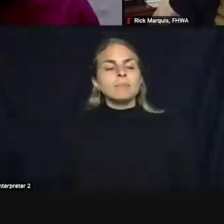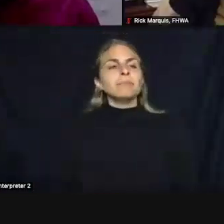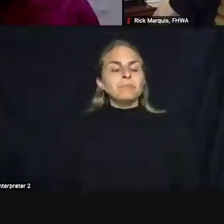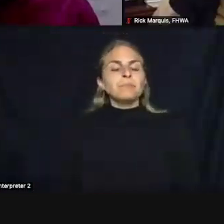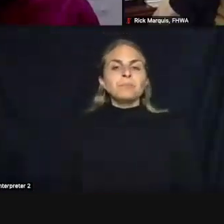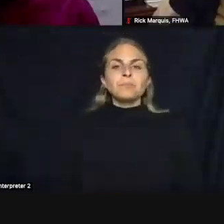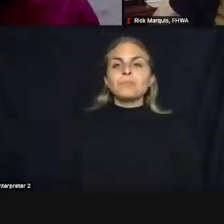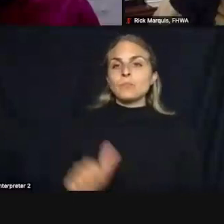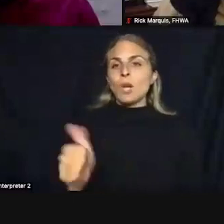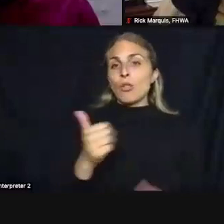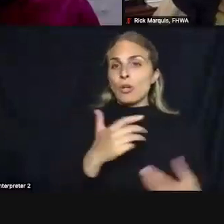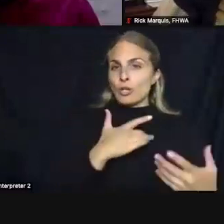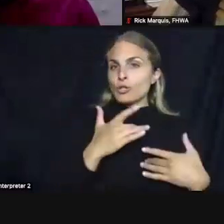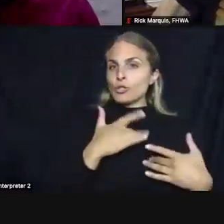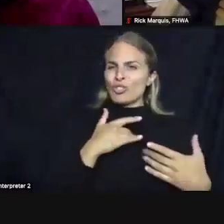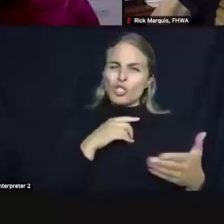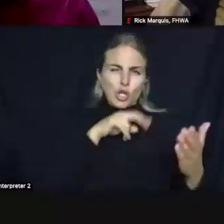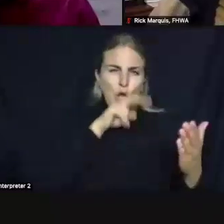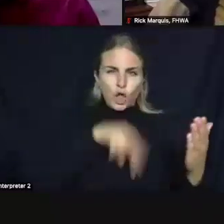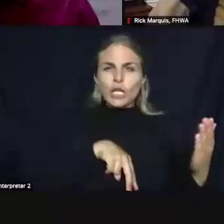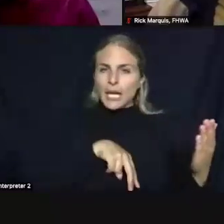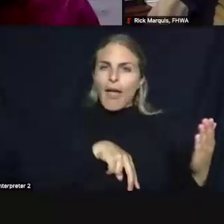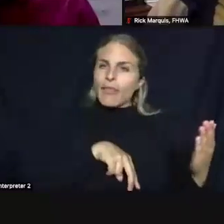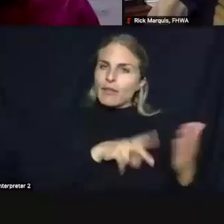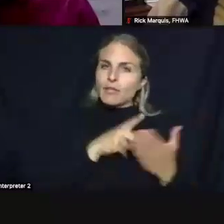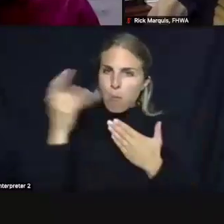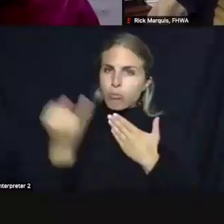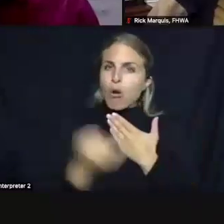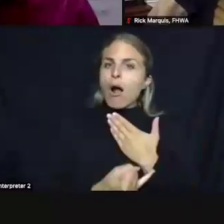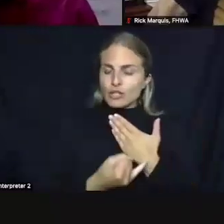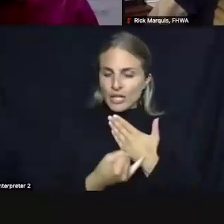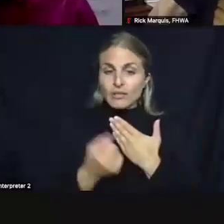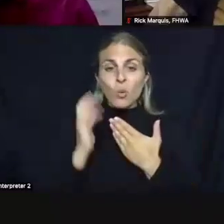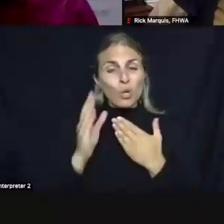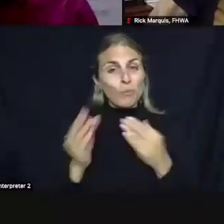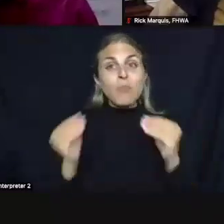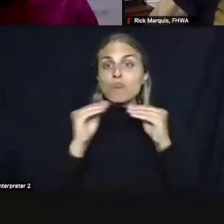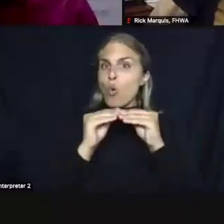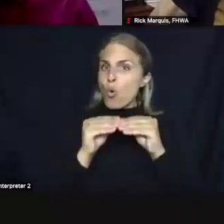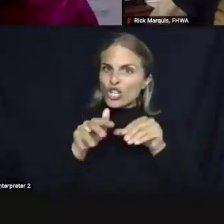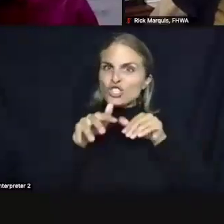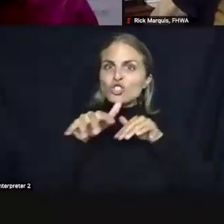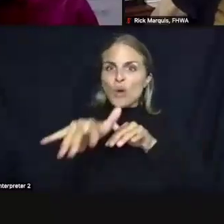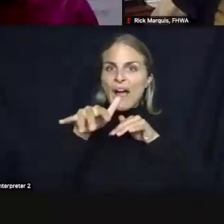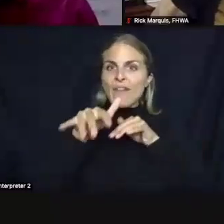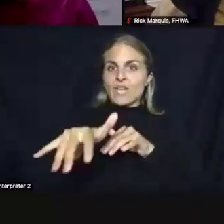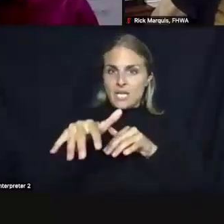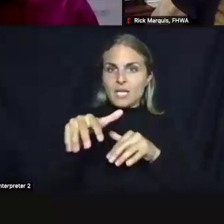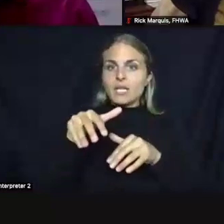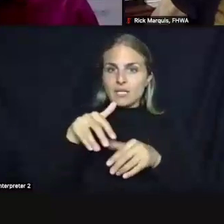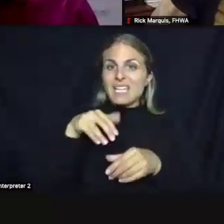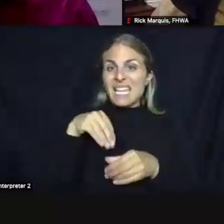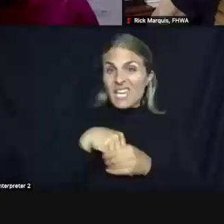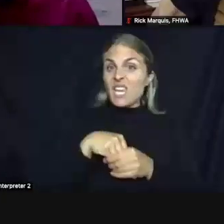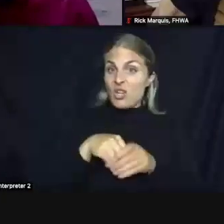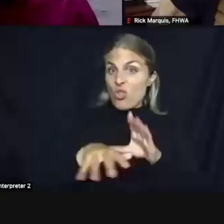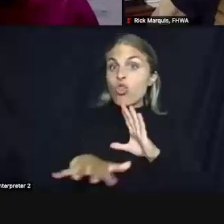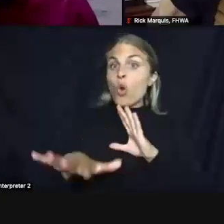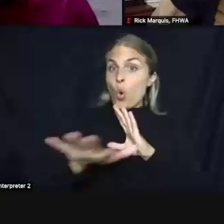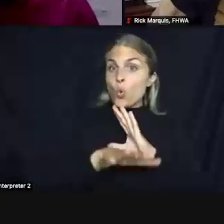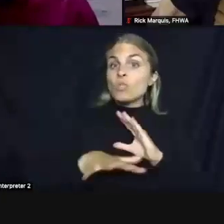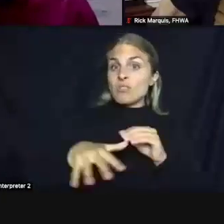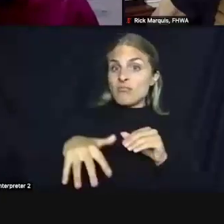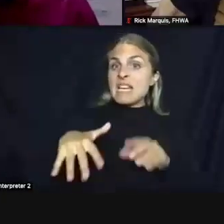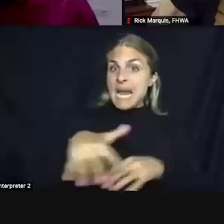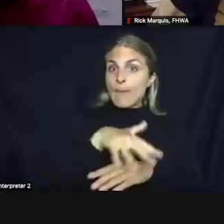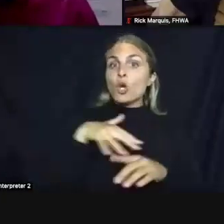Por tanto, la otra preocupación al mirar esto, va a haber más tráfico en esos